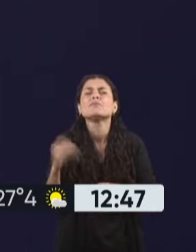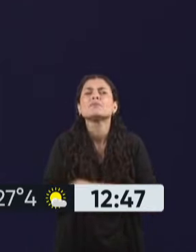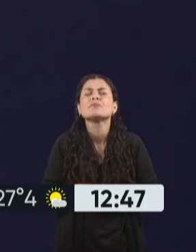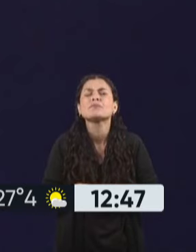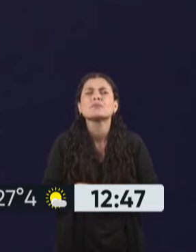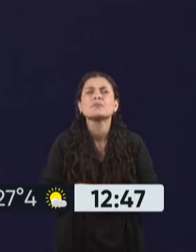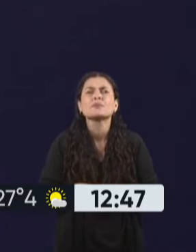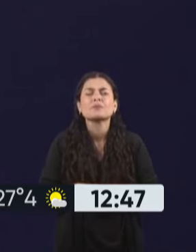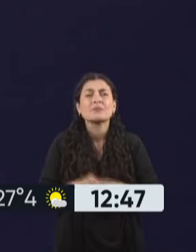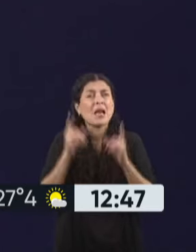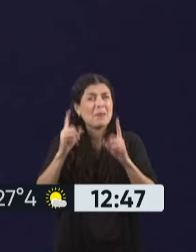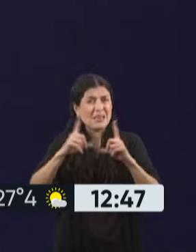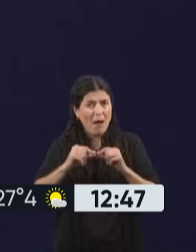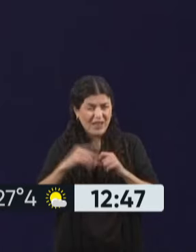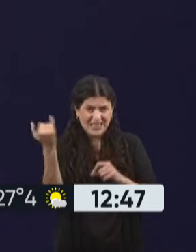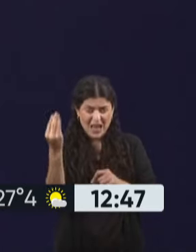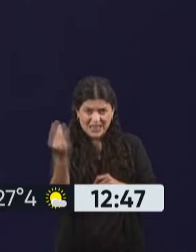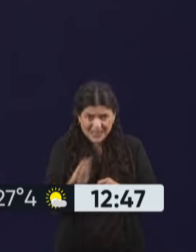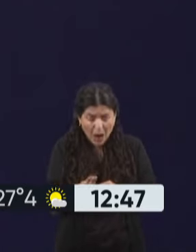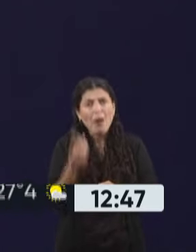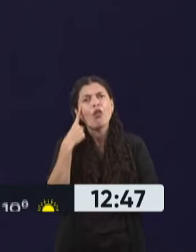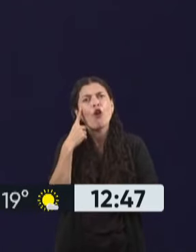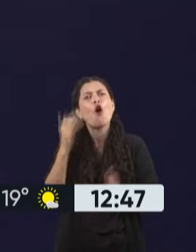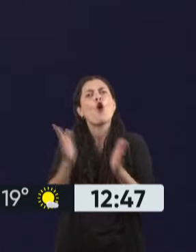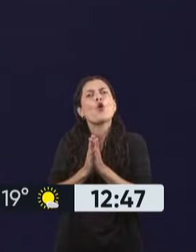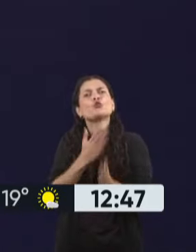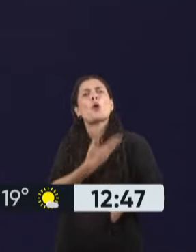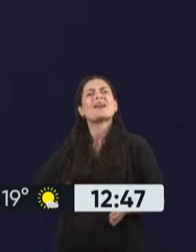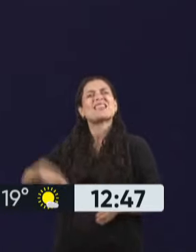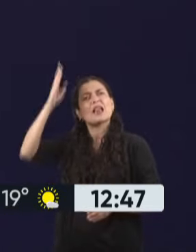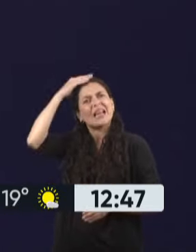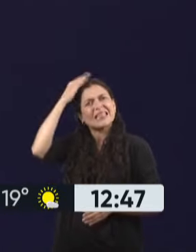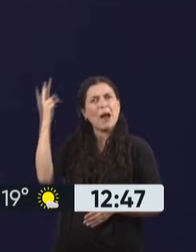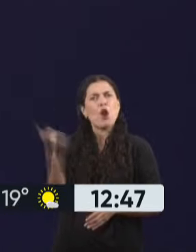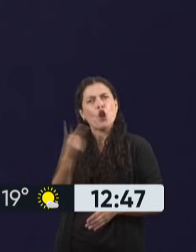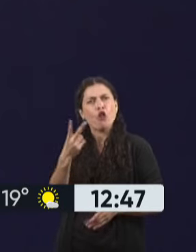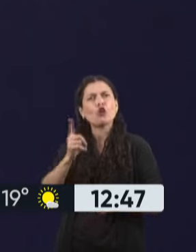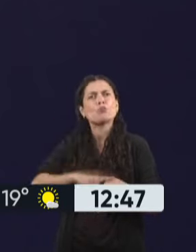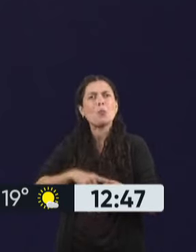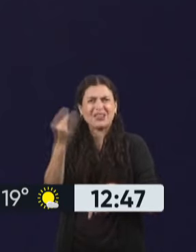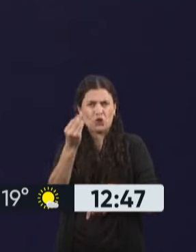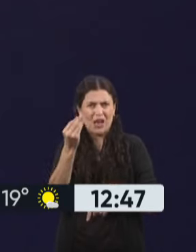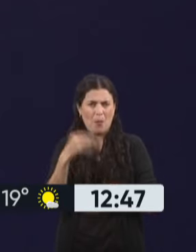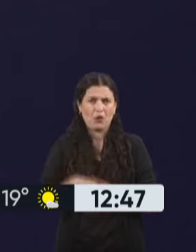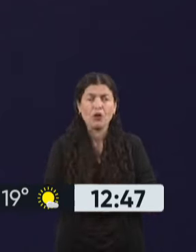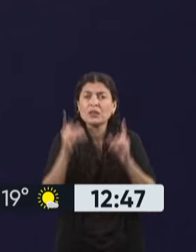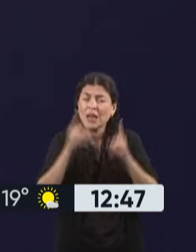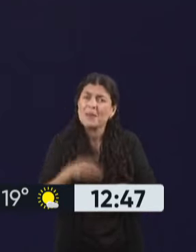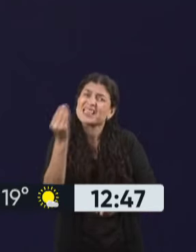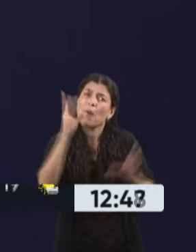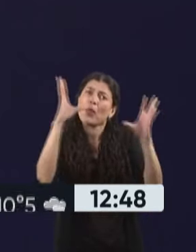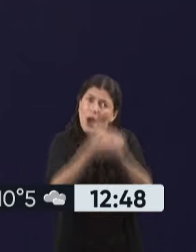participará el mismo día el presidente de los Estados Unidos, Donald Trump. Esa misma noche, la noche